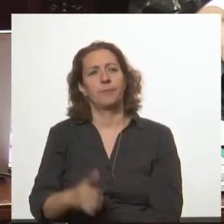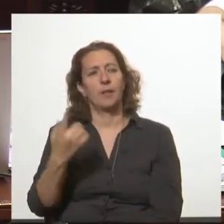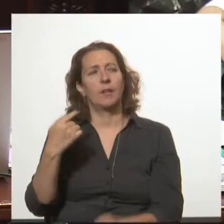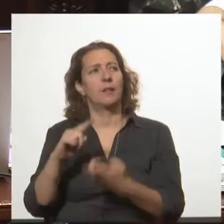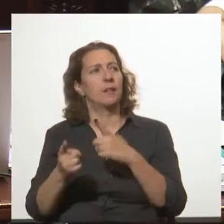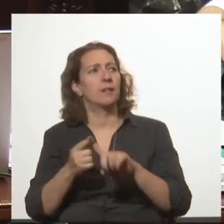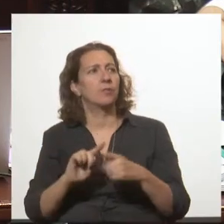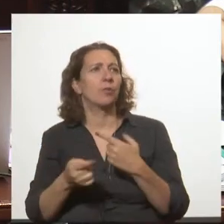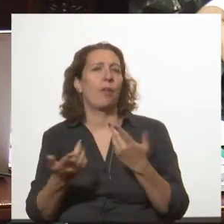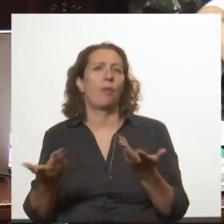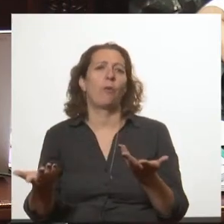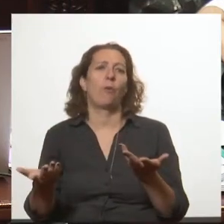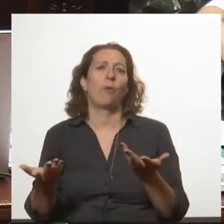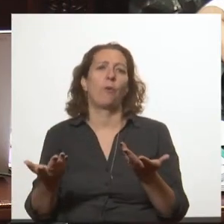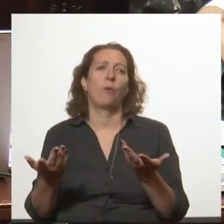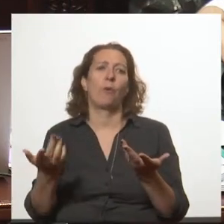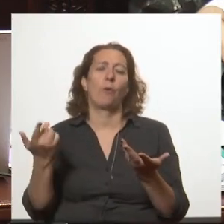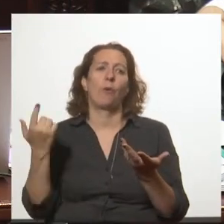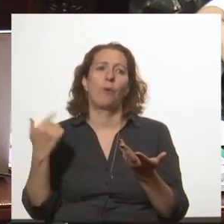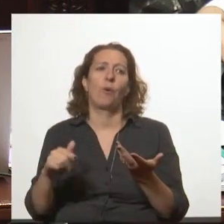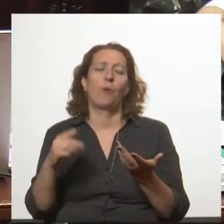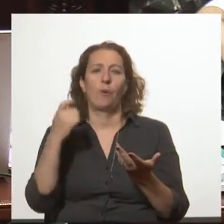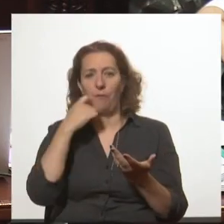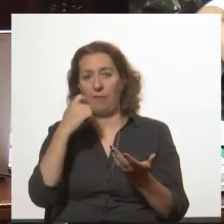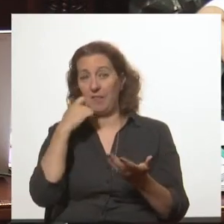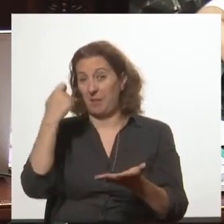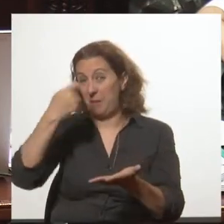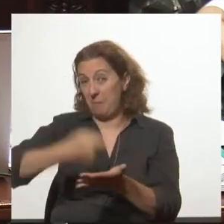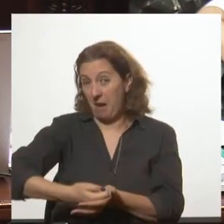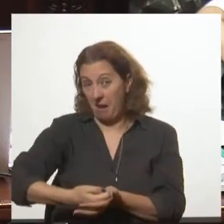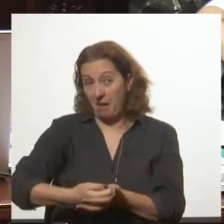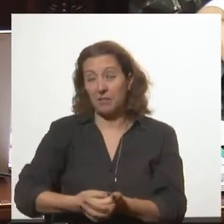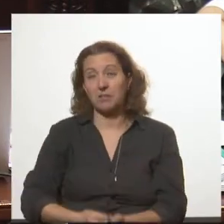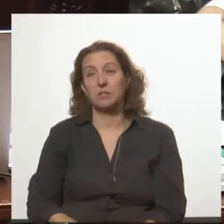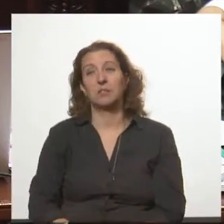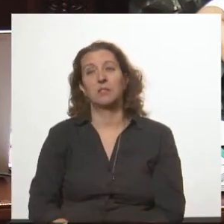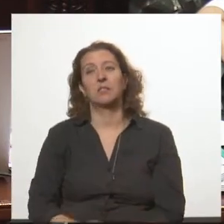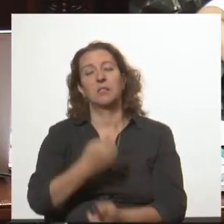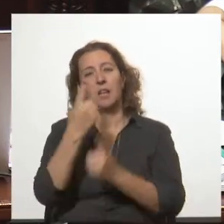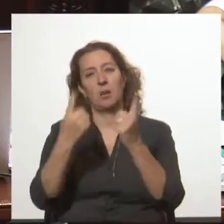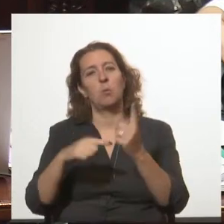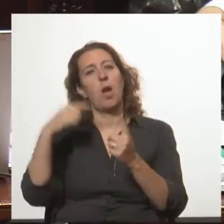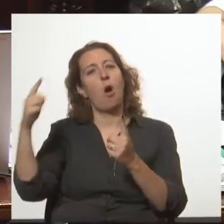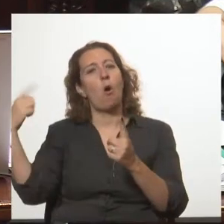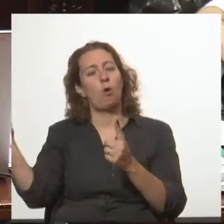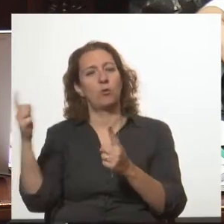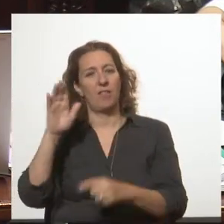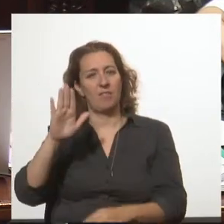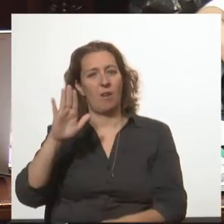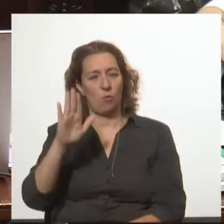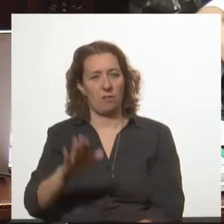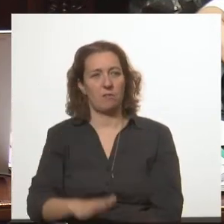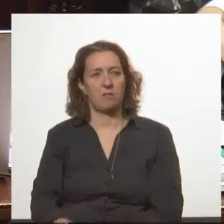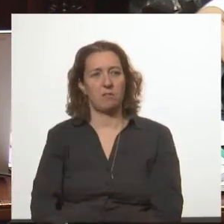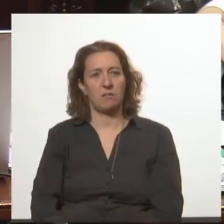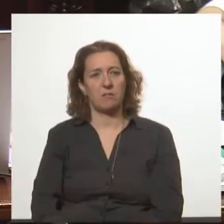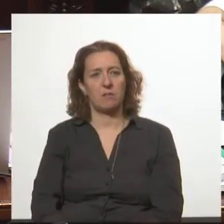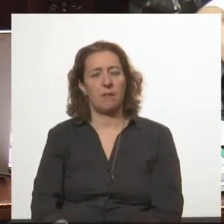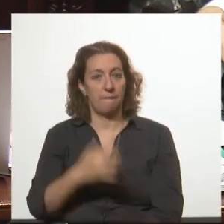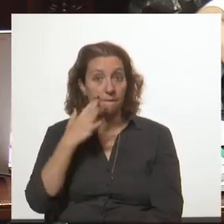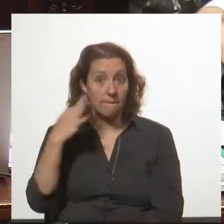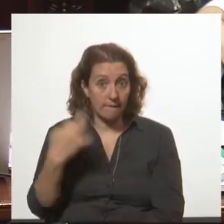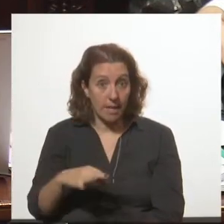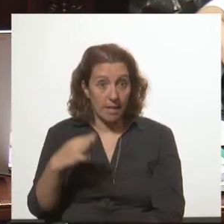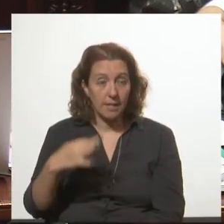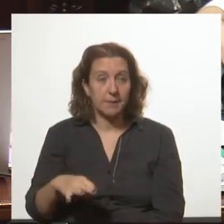ver precisamente con lo que estaba pendiente del pago del fideicomiso y algunas otras deudas comerciales la realidad